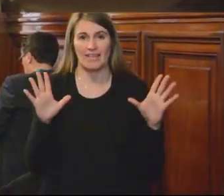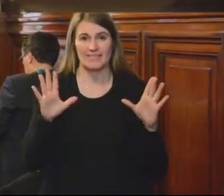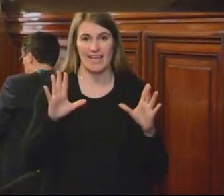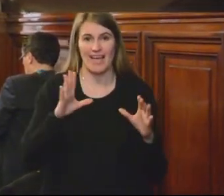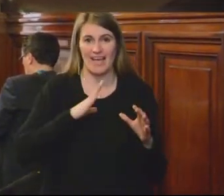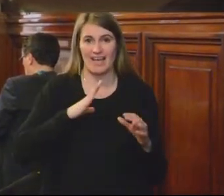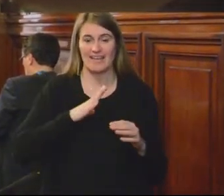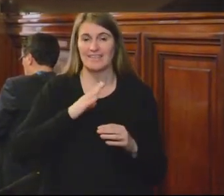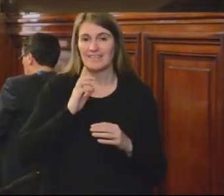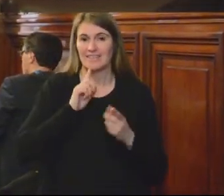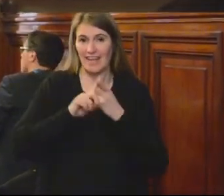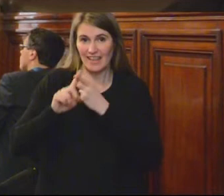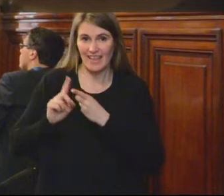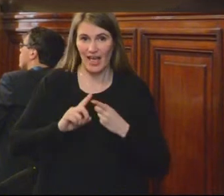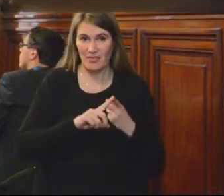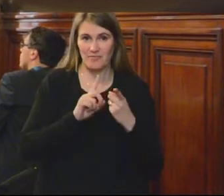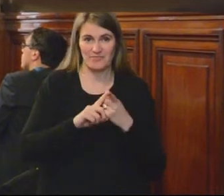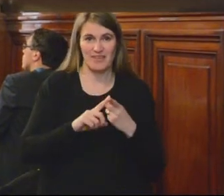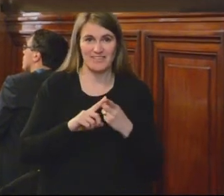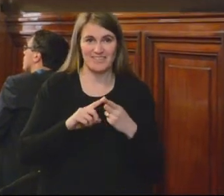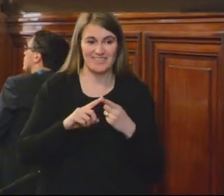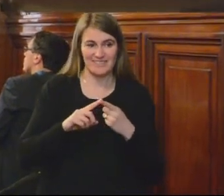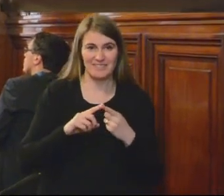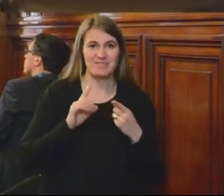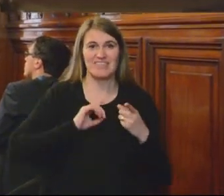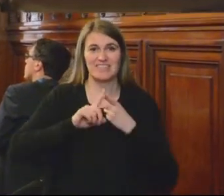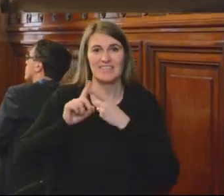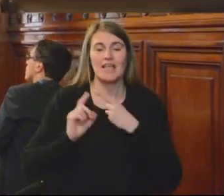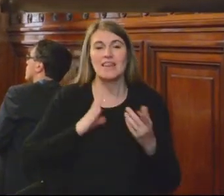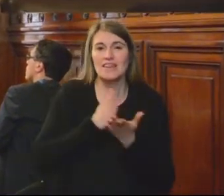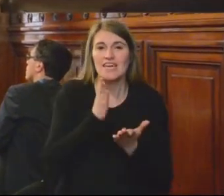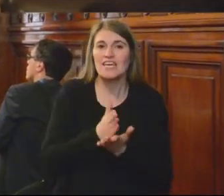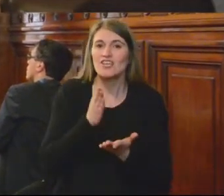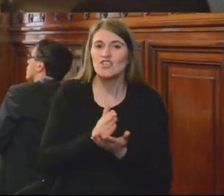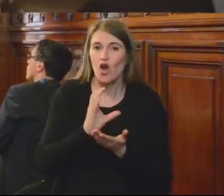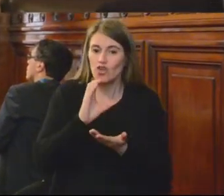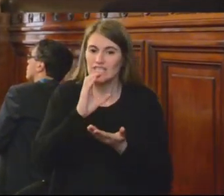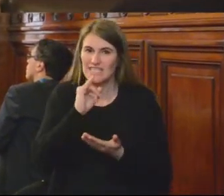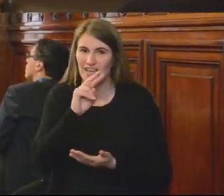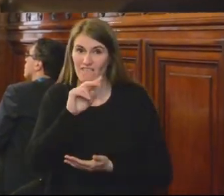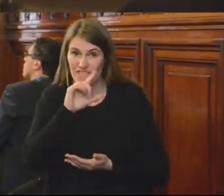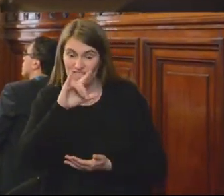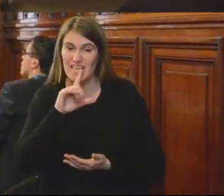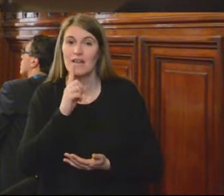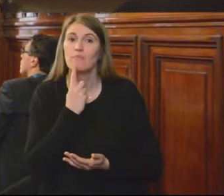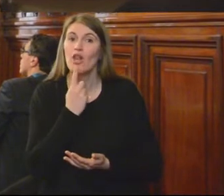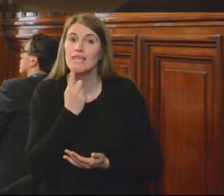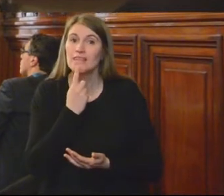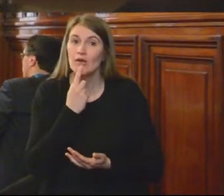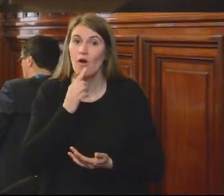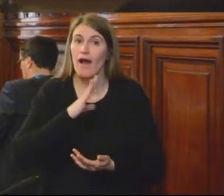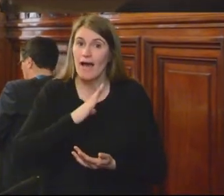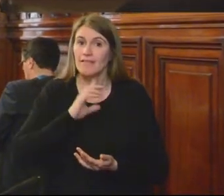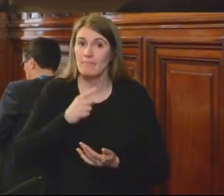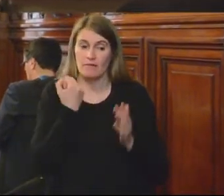principales tratados como la Carta Democrática Interamericana, el Pacto Internacional de Derechos Civiles y Políticos, pero sobre todo se incumple y se viola el